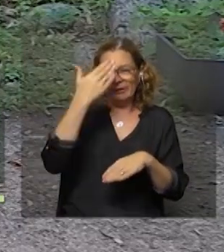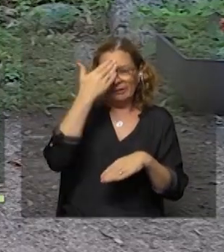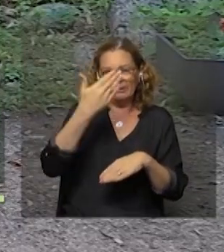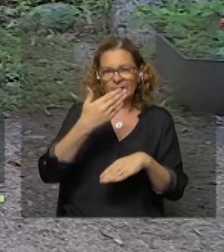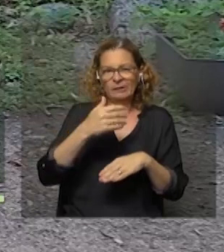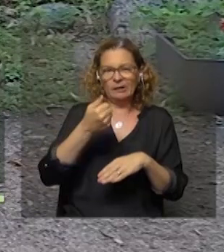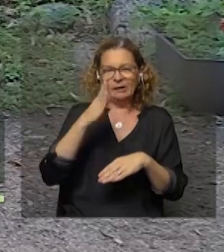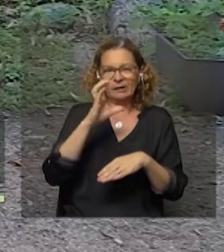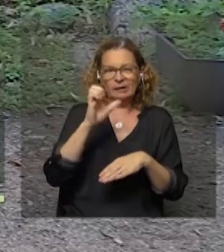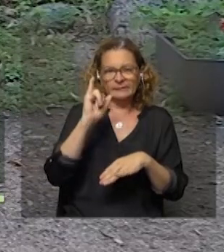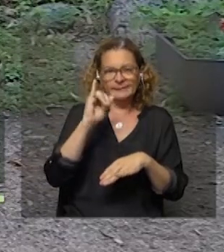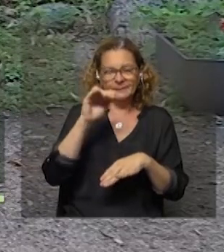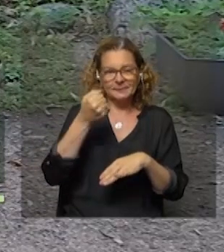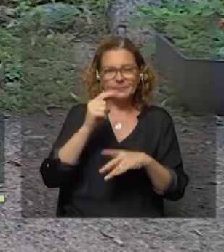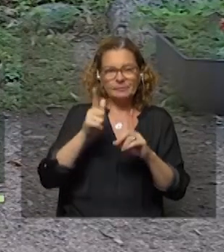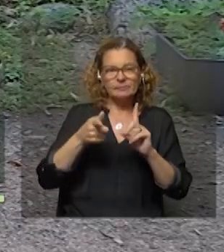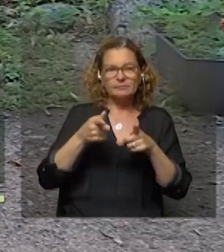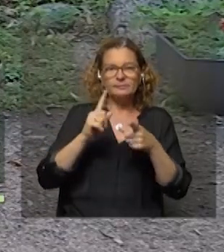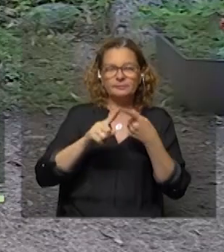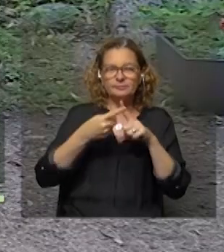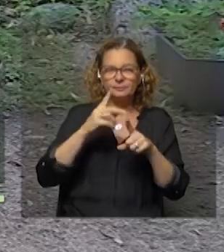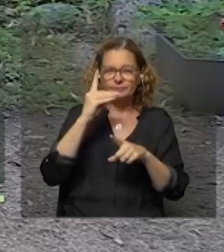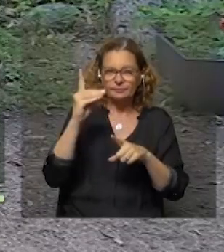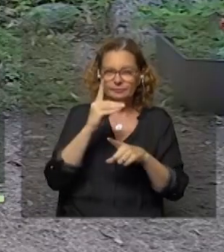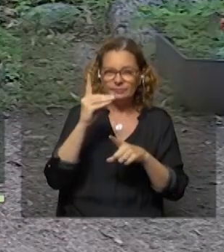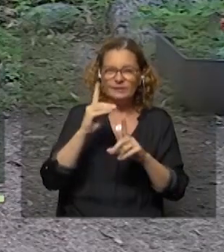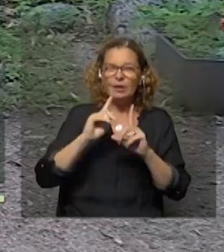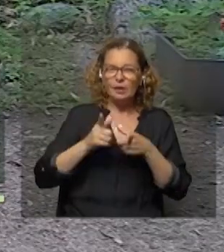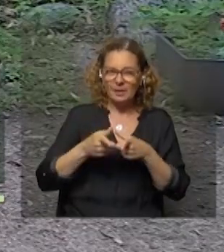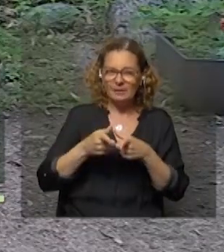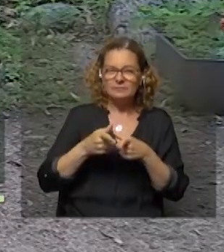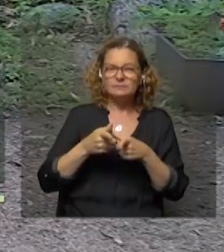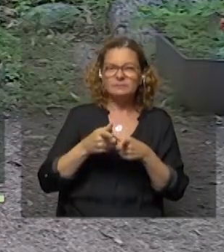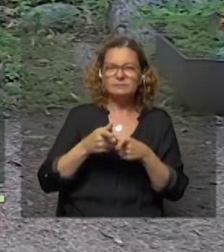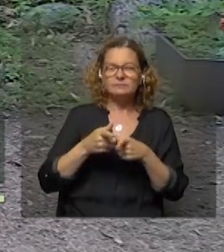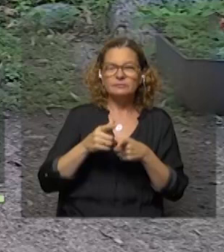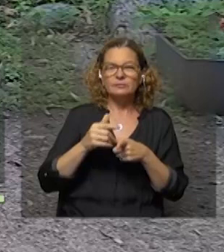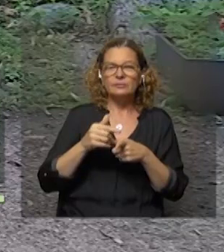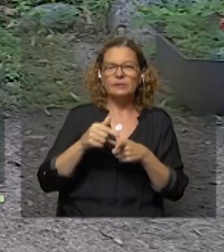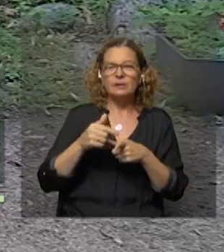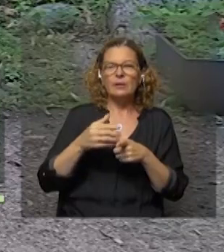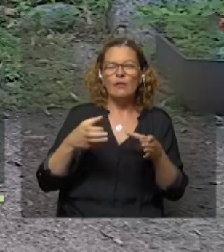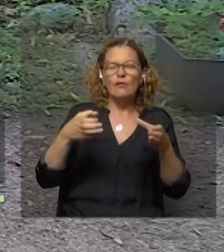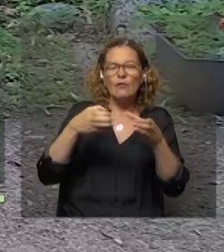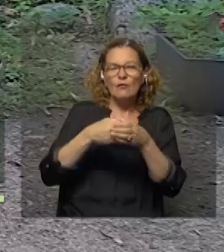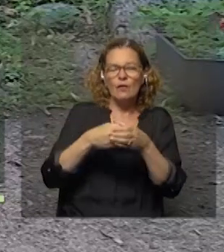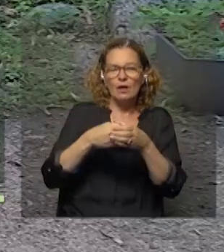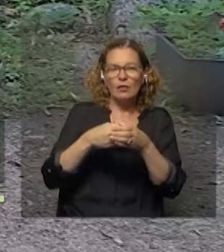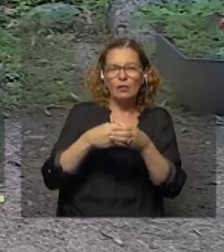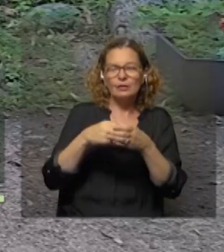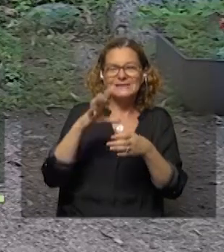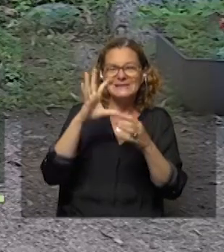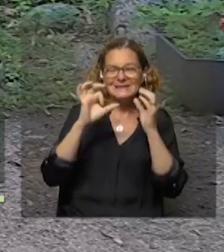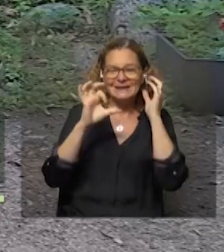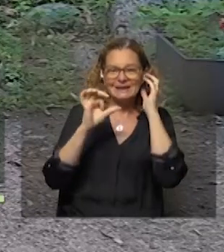Pereira también los coordinadores de bancada de diputados Mariano tucci y por el lado de la bancada de